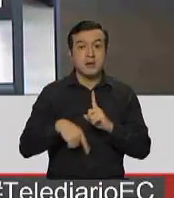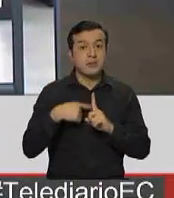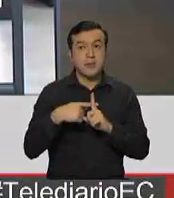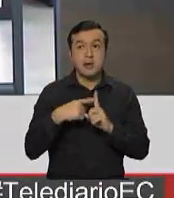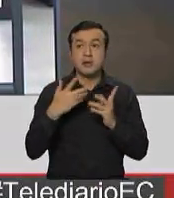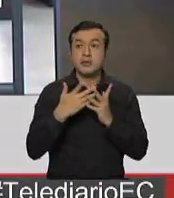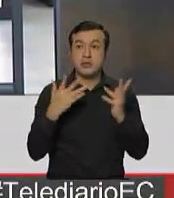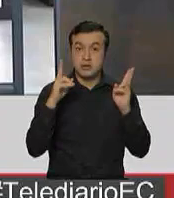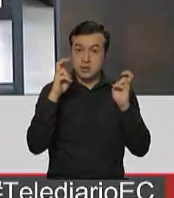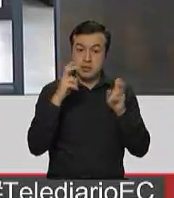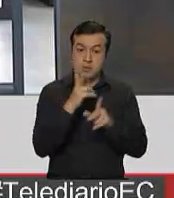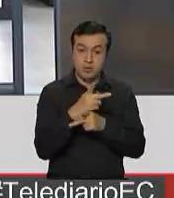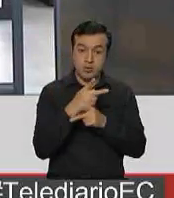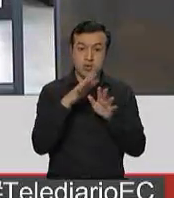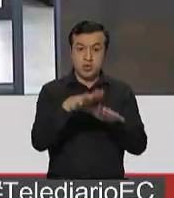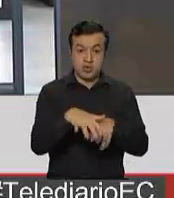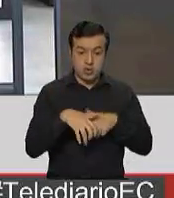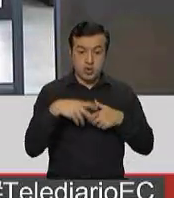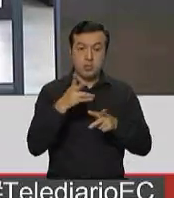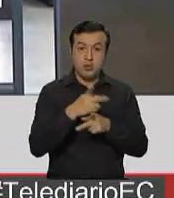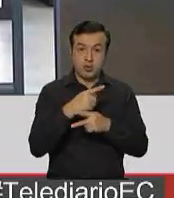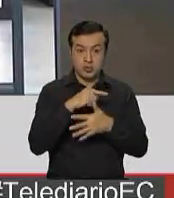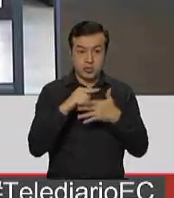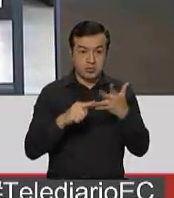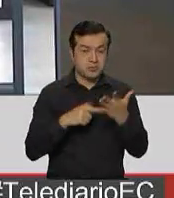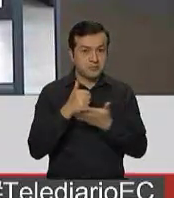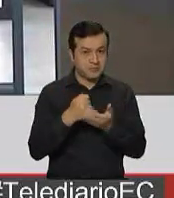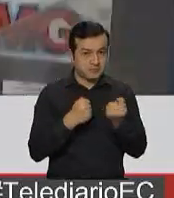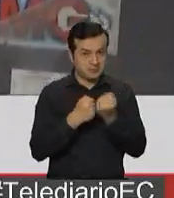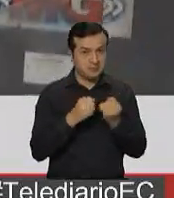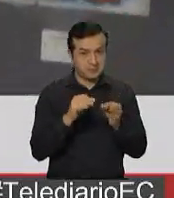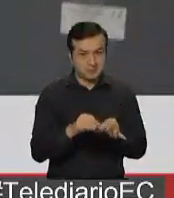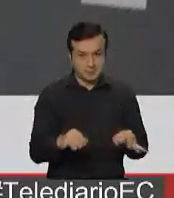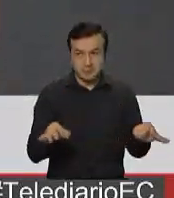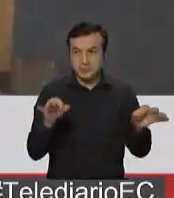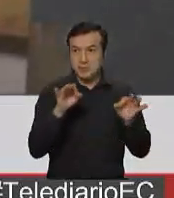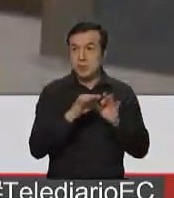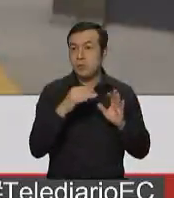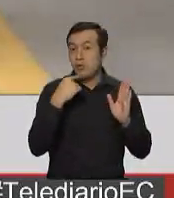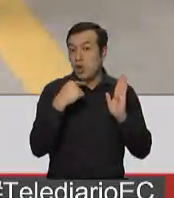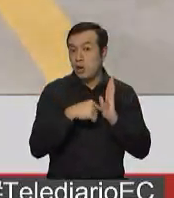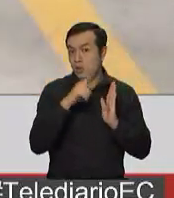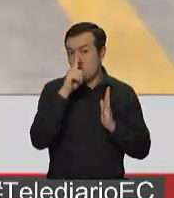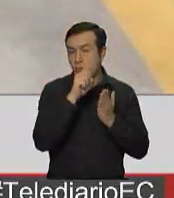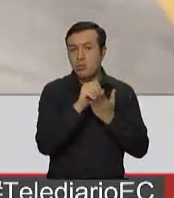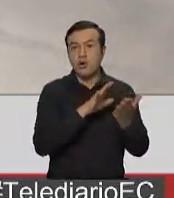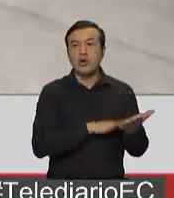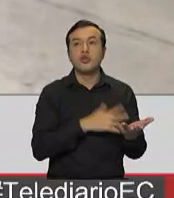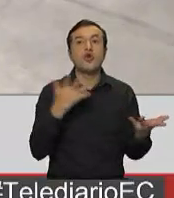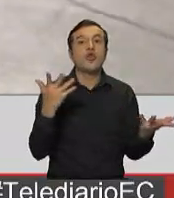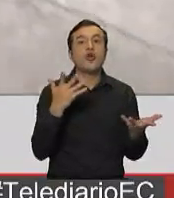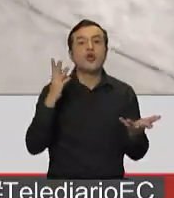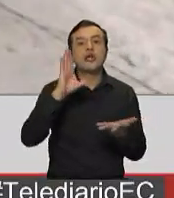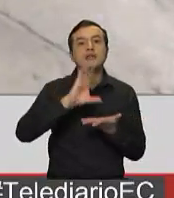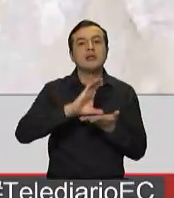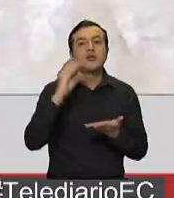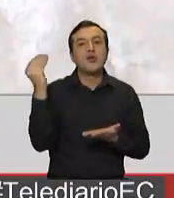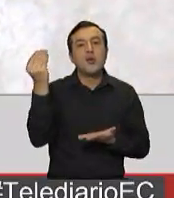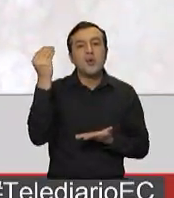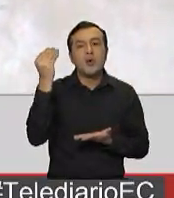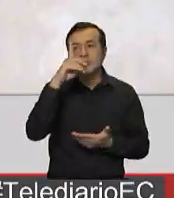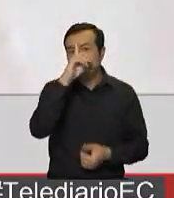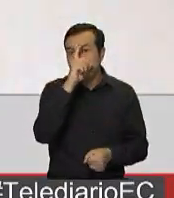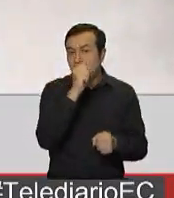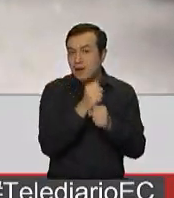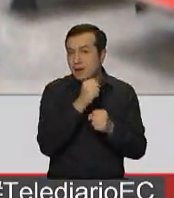fuerza al tema agroproducción, agroproductivo, que es fundamental para el país. Uno de estos proyectos se ejecuta en el Centro del Muchacho Trabajador.